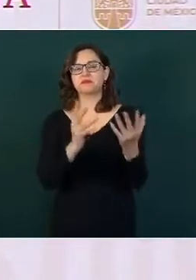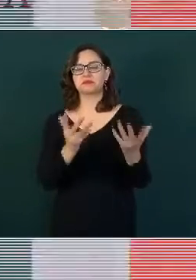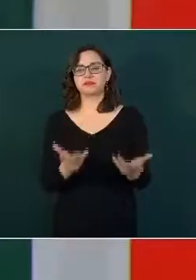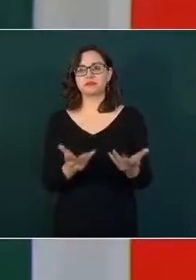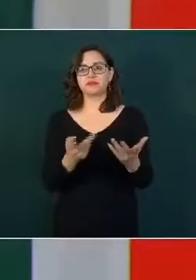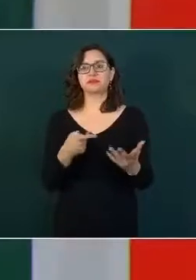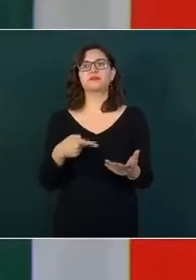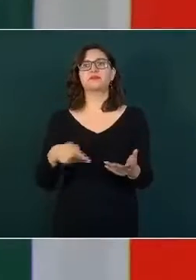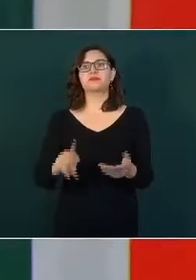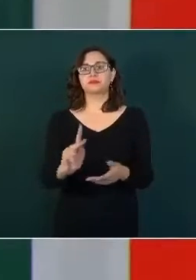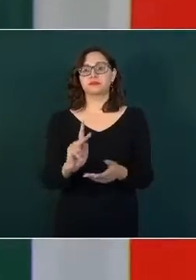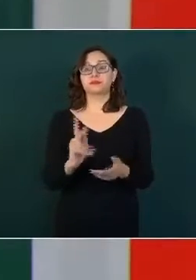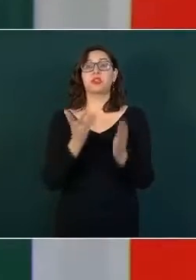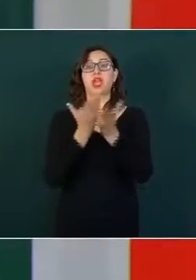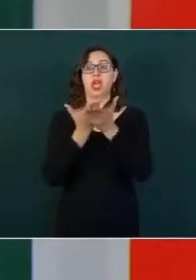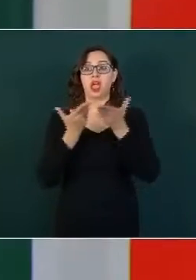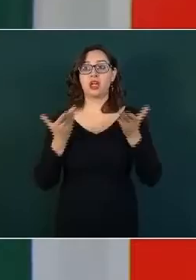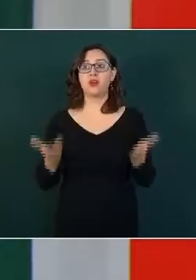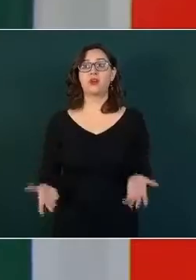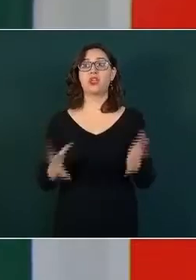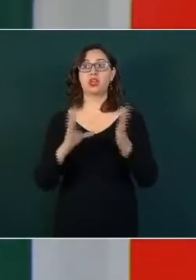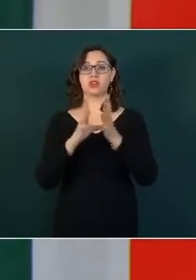por la reforma a la Constitución,